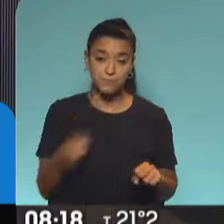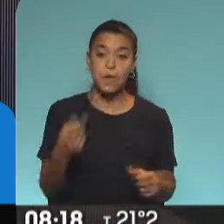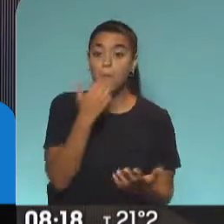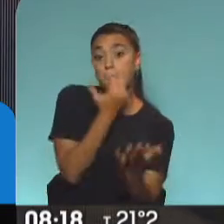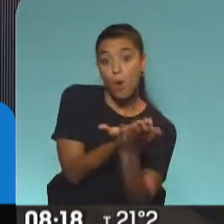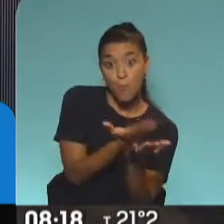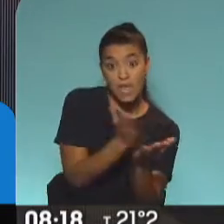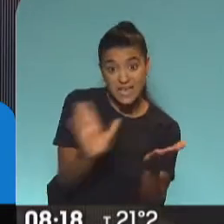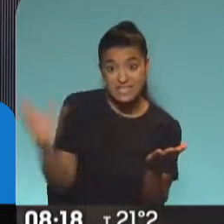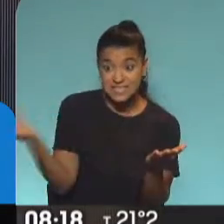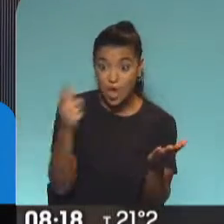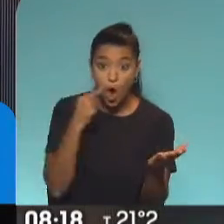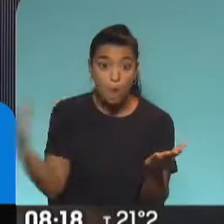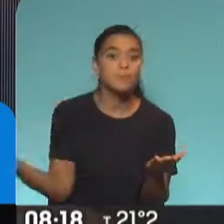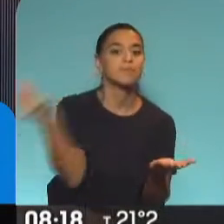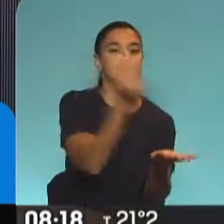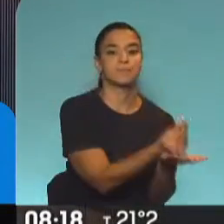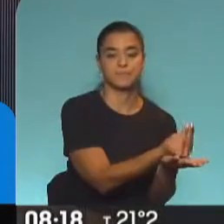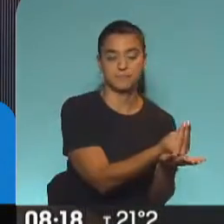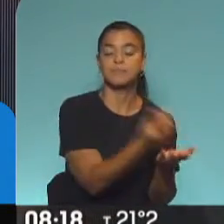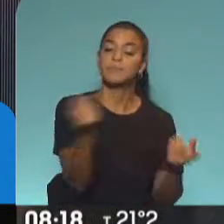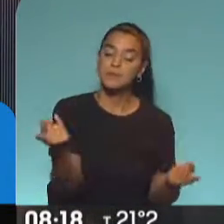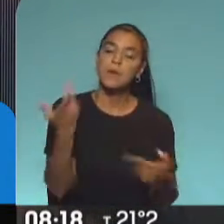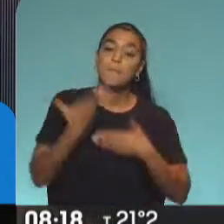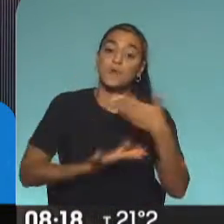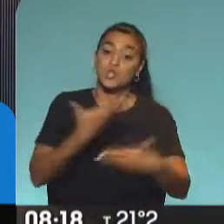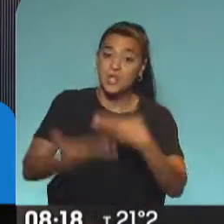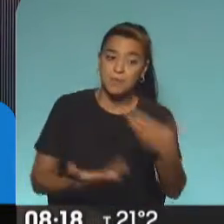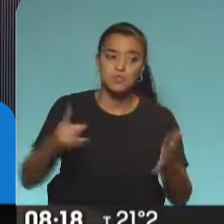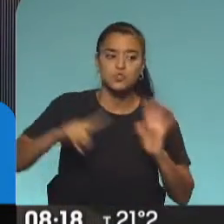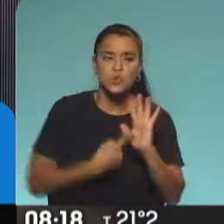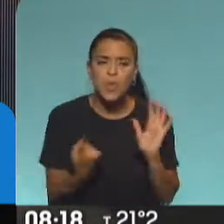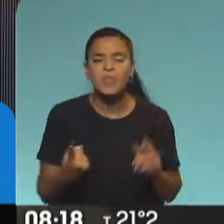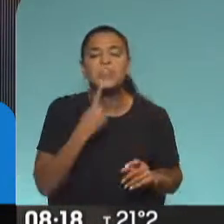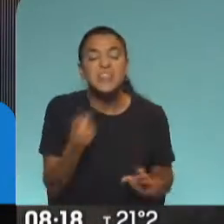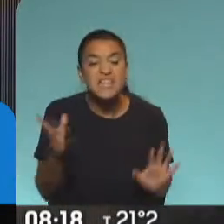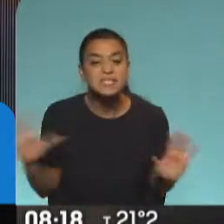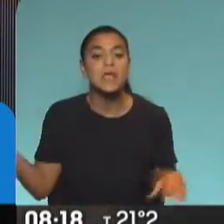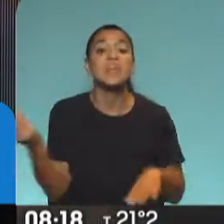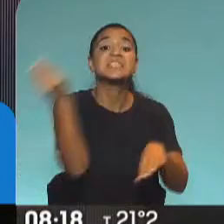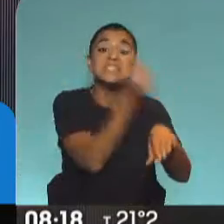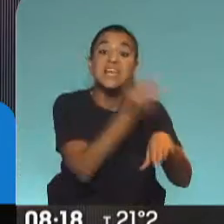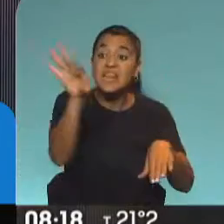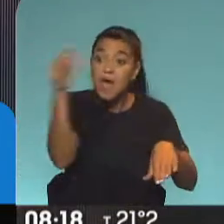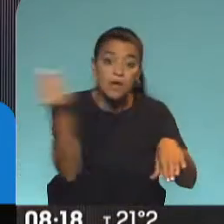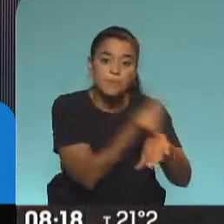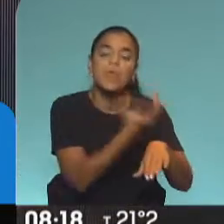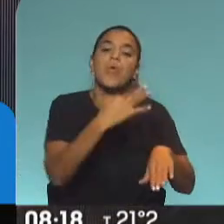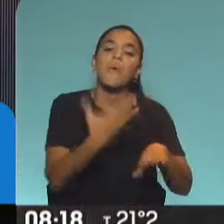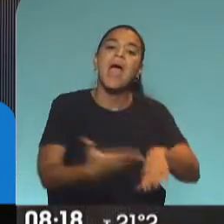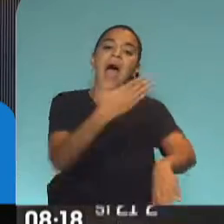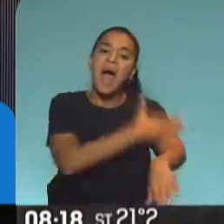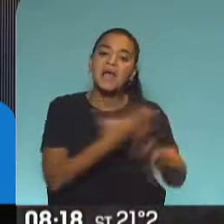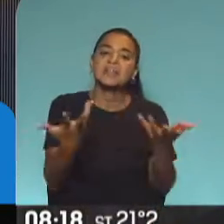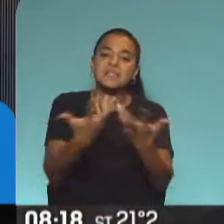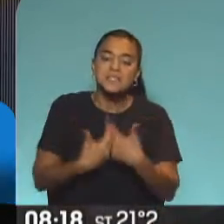gobierno para ocupar este cargo. El procedimiento en la Ciudad de Buenos Aires implica que la designación tiene que atravesar un